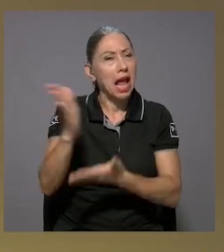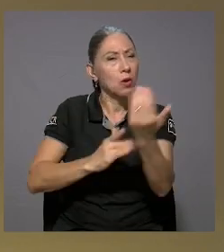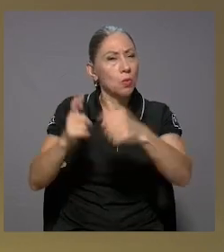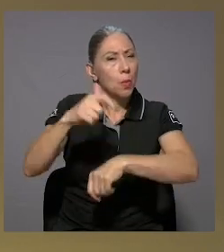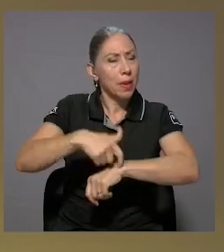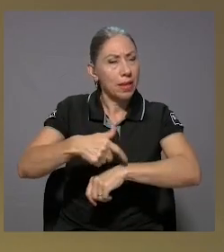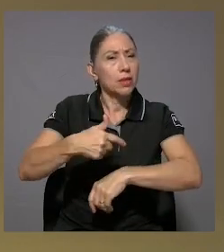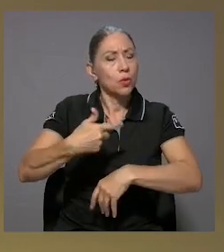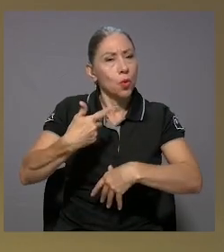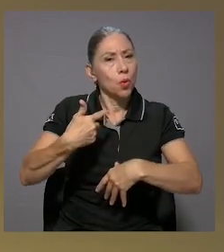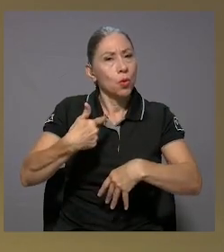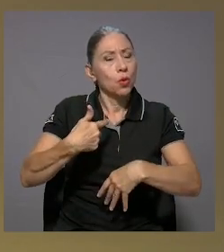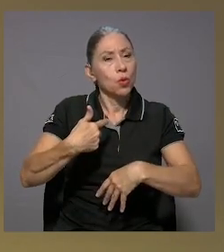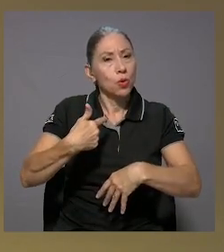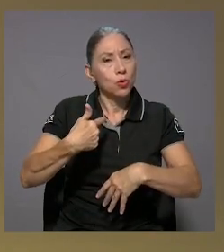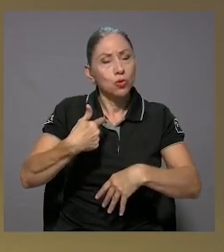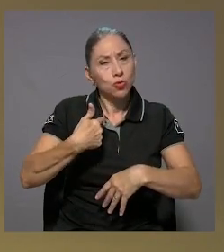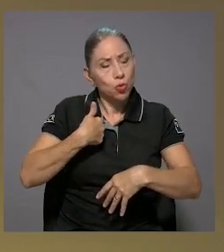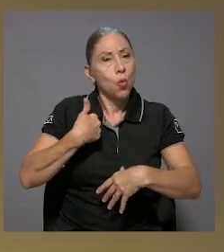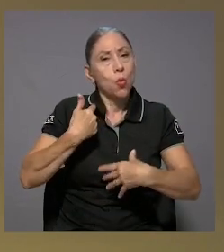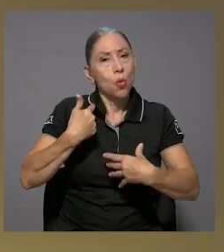yo alguna vez cuando